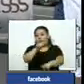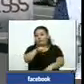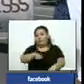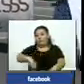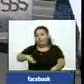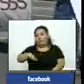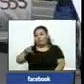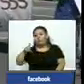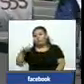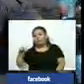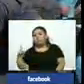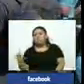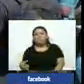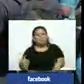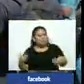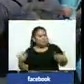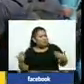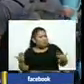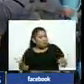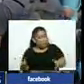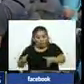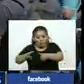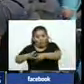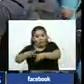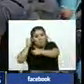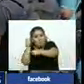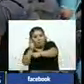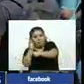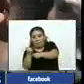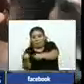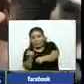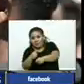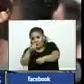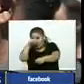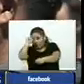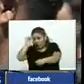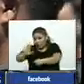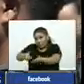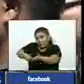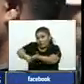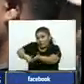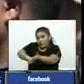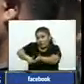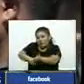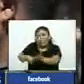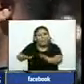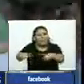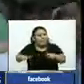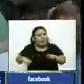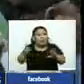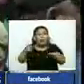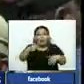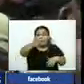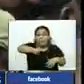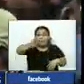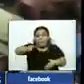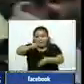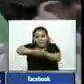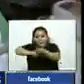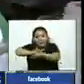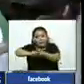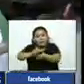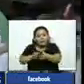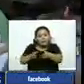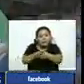Tecla, una acusación interpuesta por el sindicato de trabajadores de la municipalidad por el delito de retención ilegal de